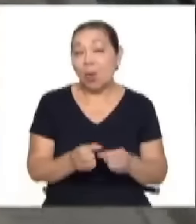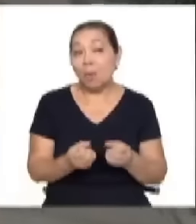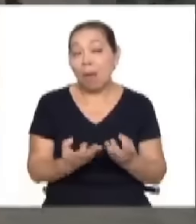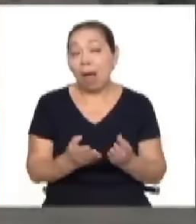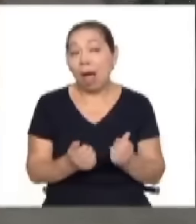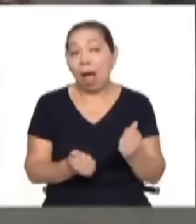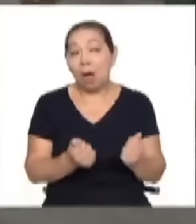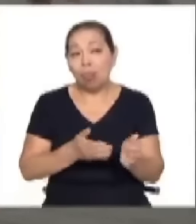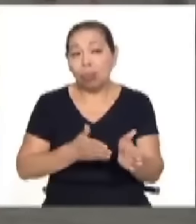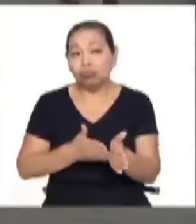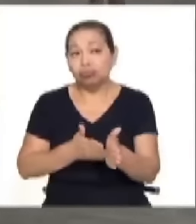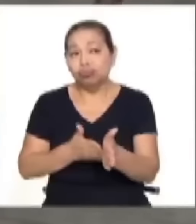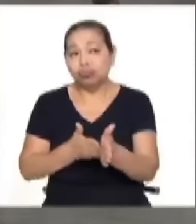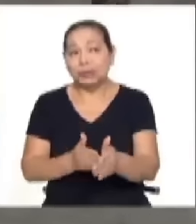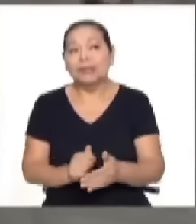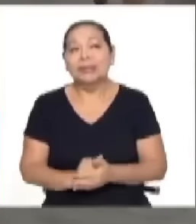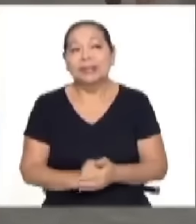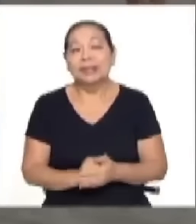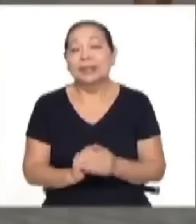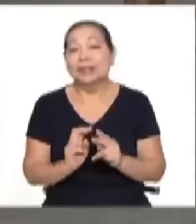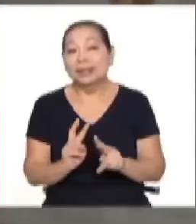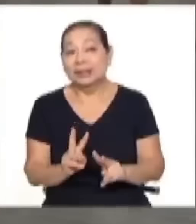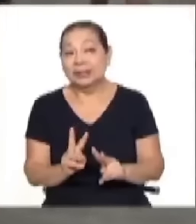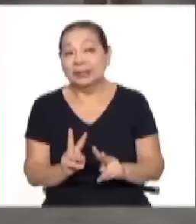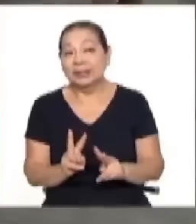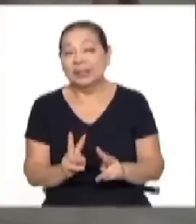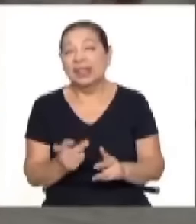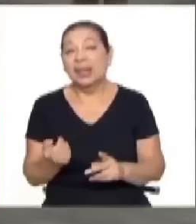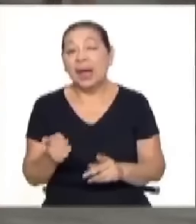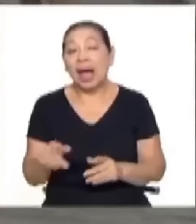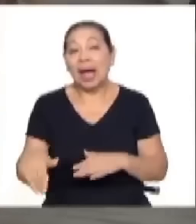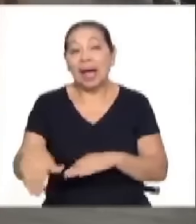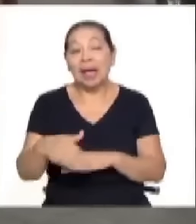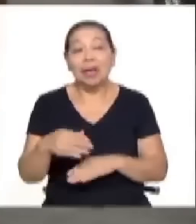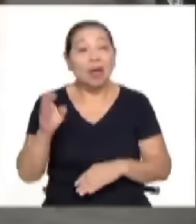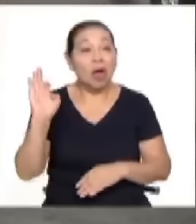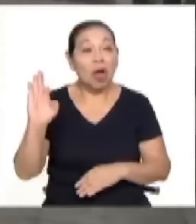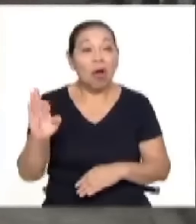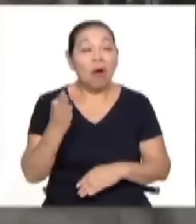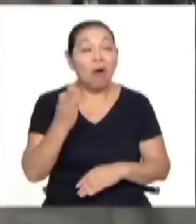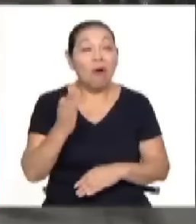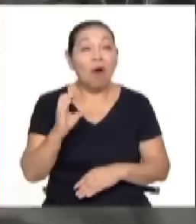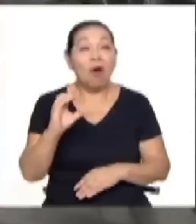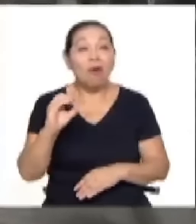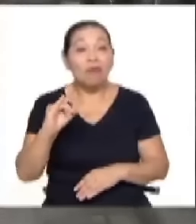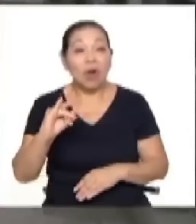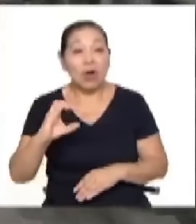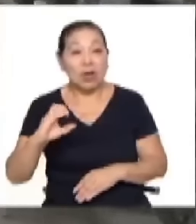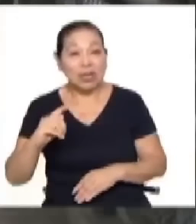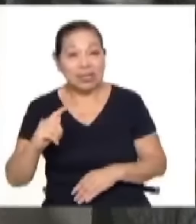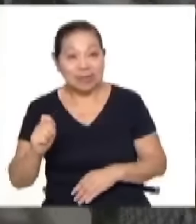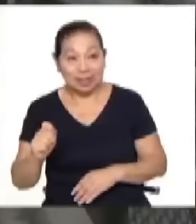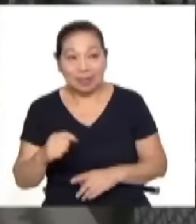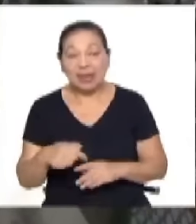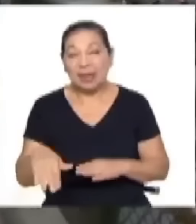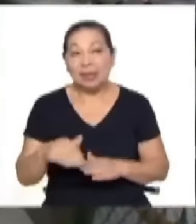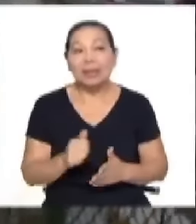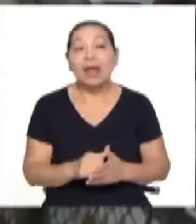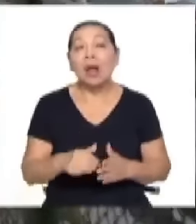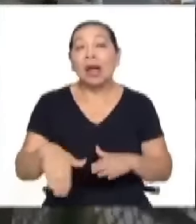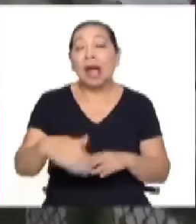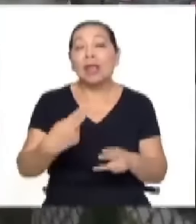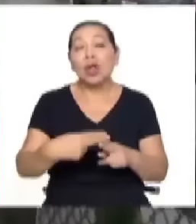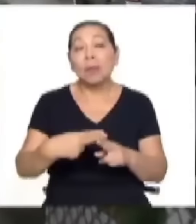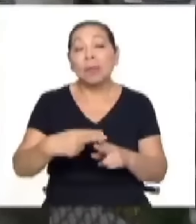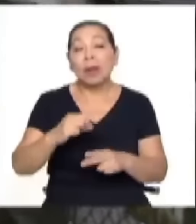gran congestión vehicular. Miren, como les decíamos, si venimos desde Fawcett, tal como lo hemos hecho nosotros, ingresamos a la avenida